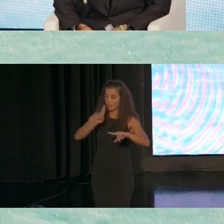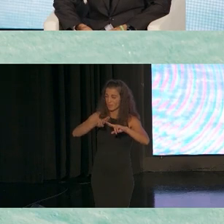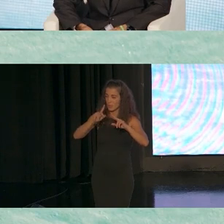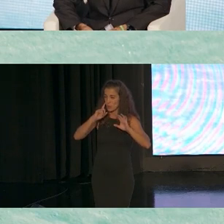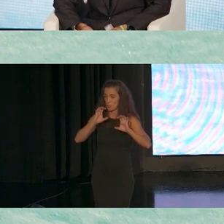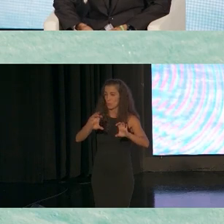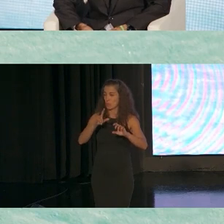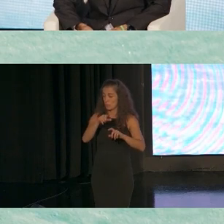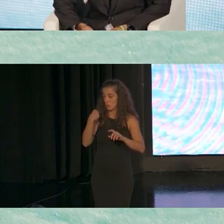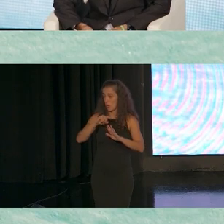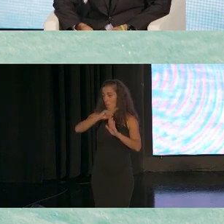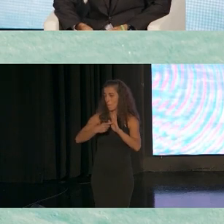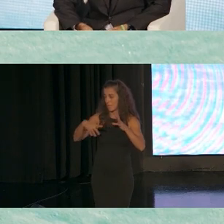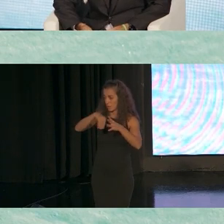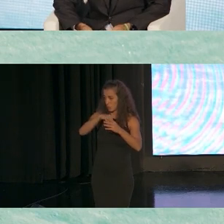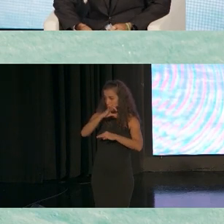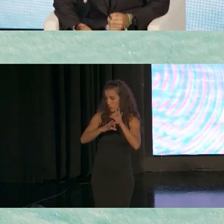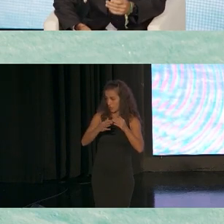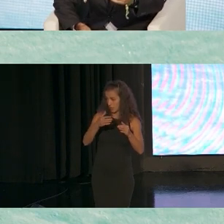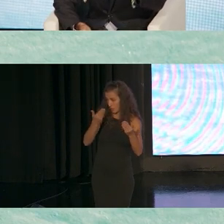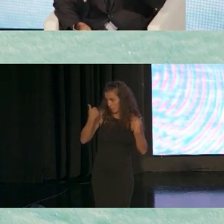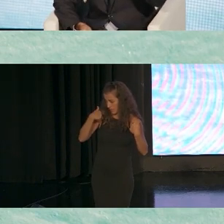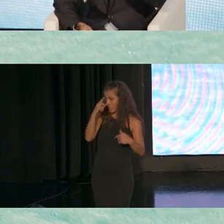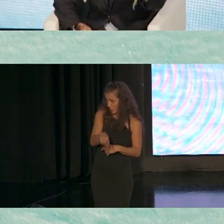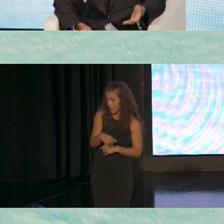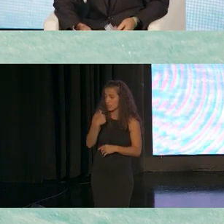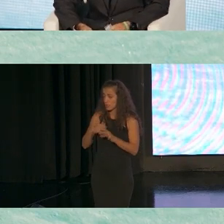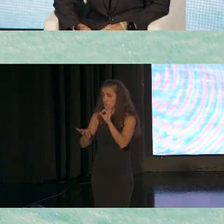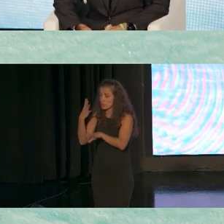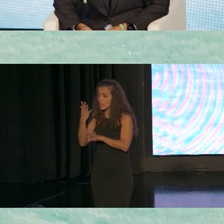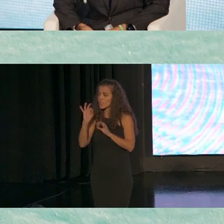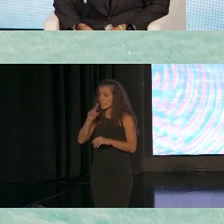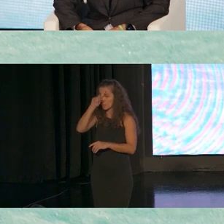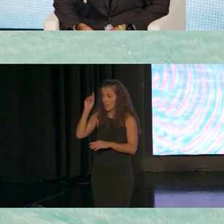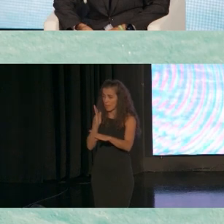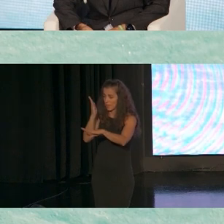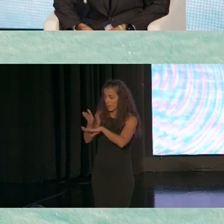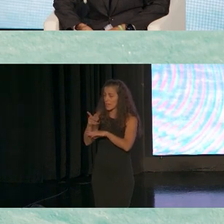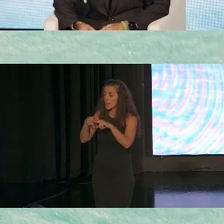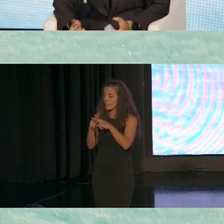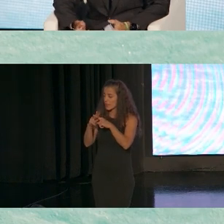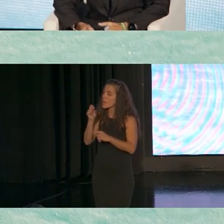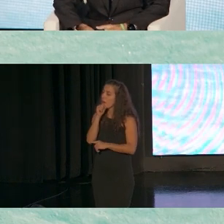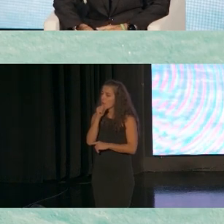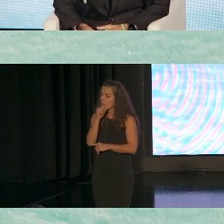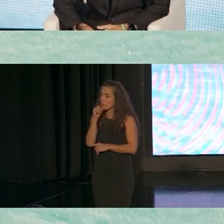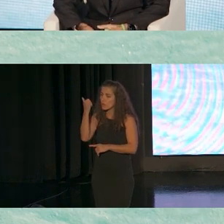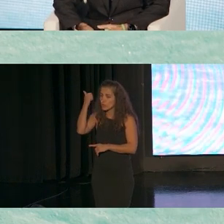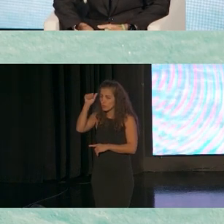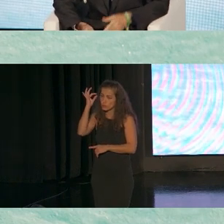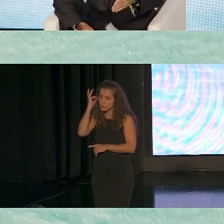inclusión eh Yo tuve la suerte también de de asistir en Madrid a un taller de abuelos a un encuentro de